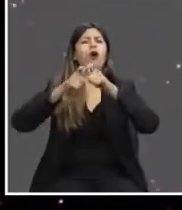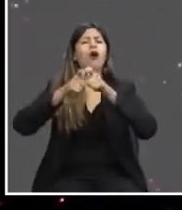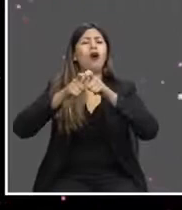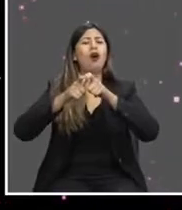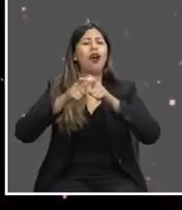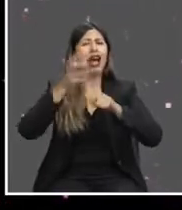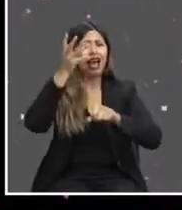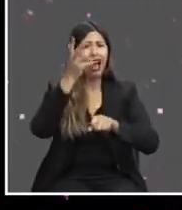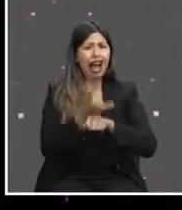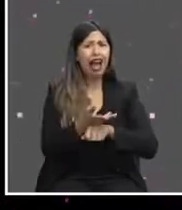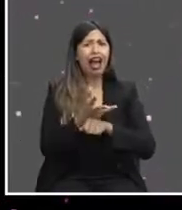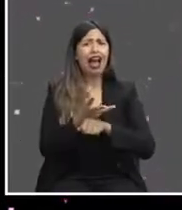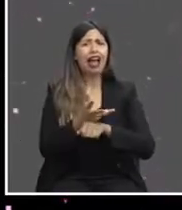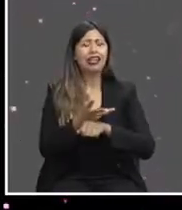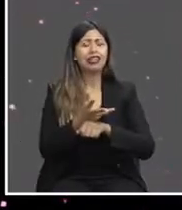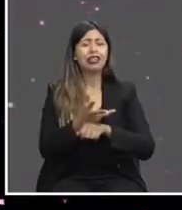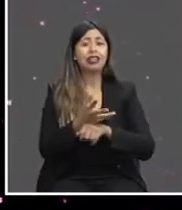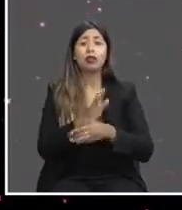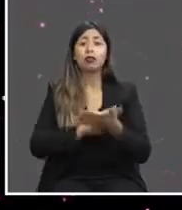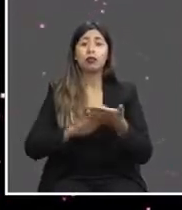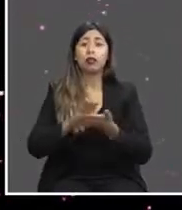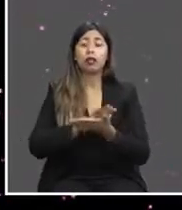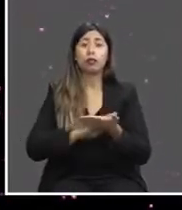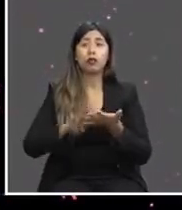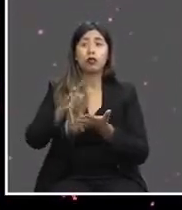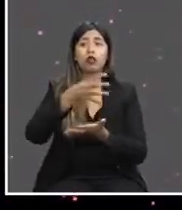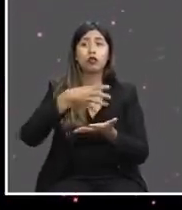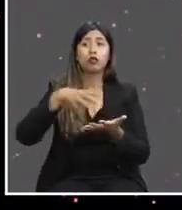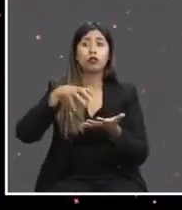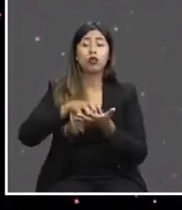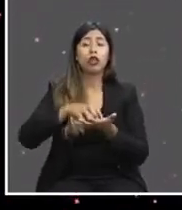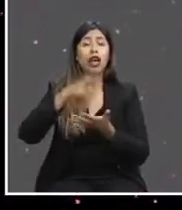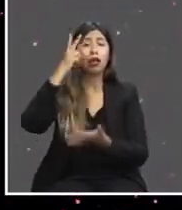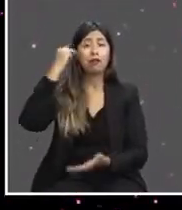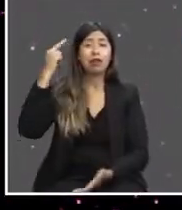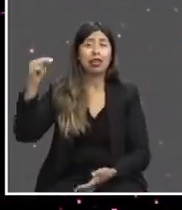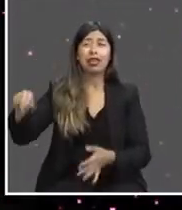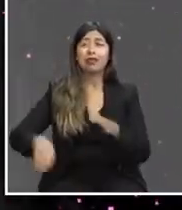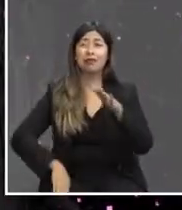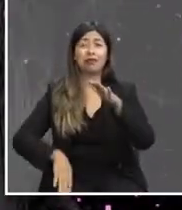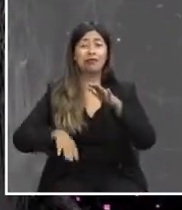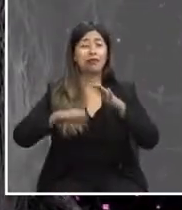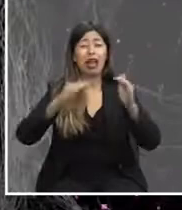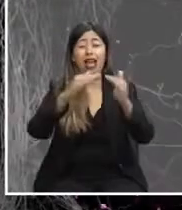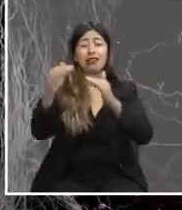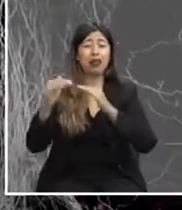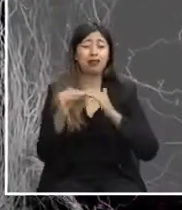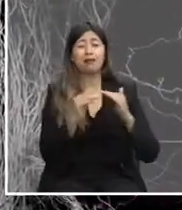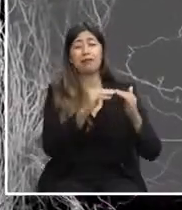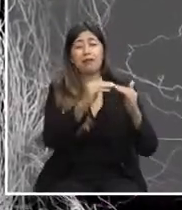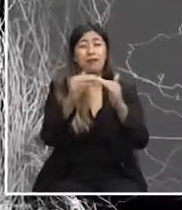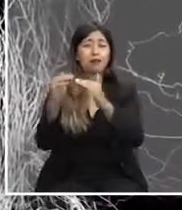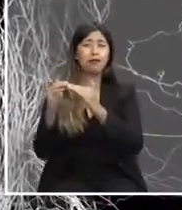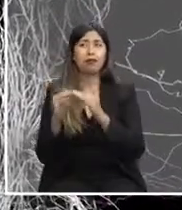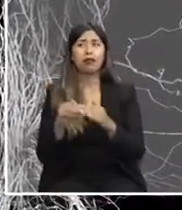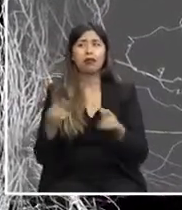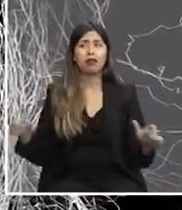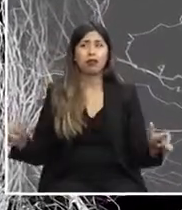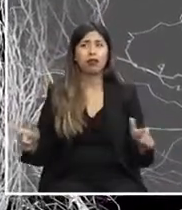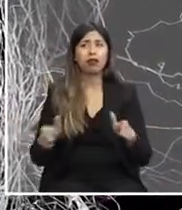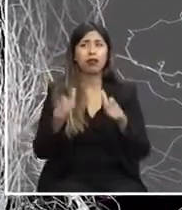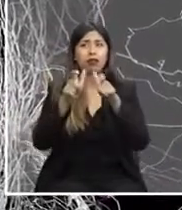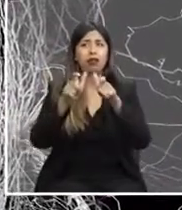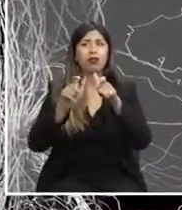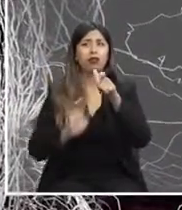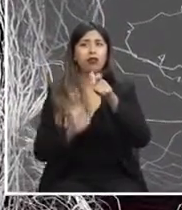ocurra como en la Ciudad de México, en la otra imagen, donde está lleno de casas alrededor de estructuras